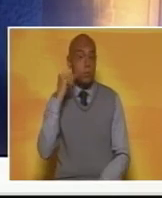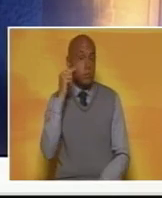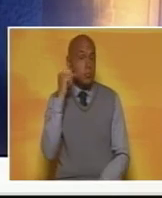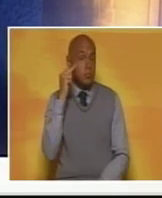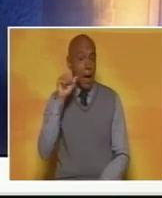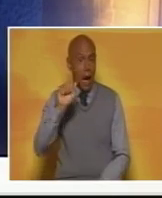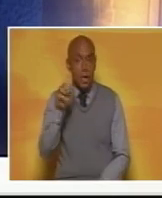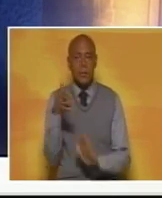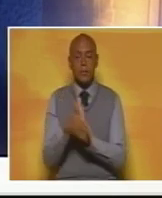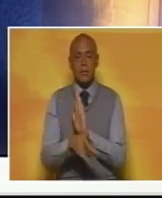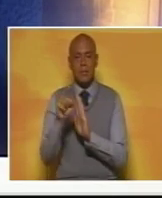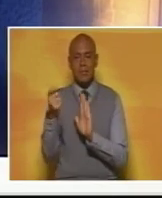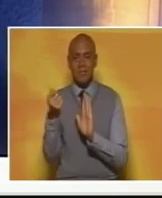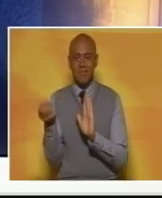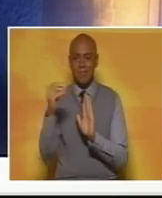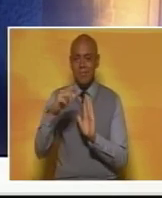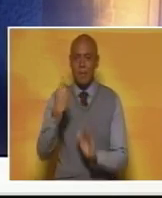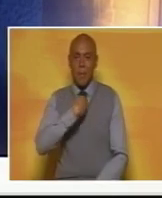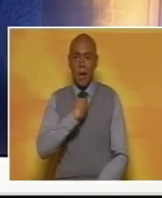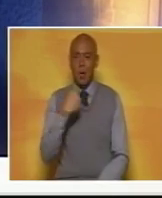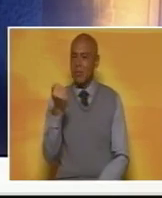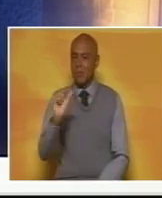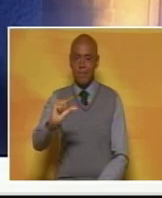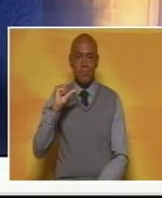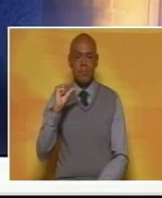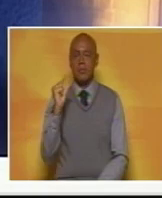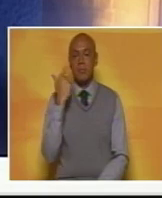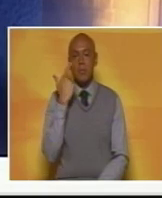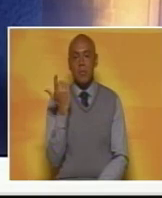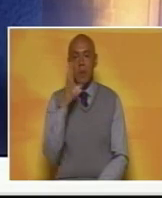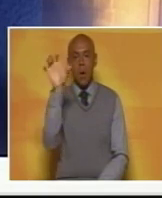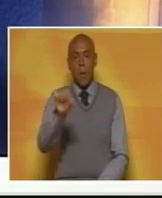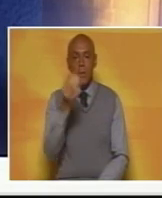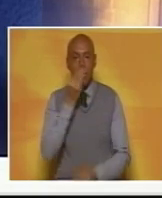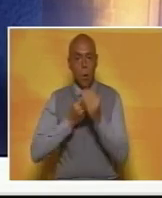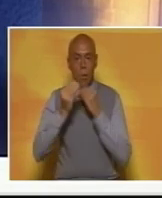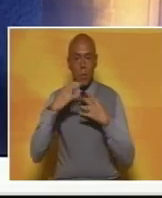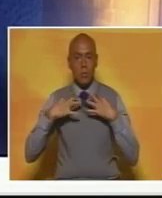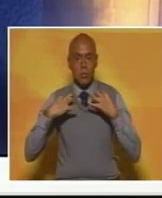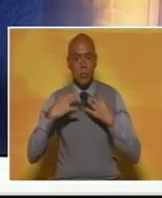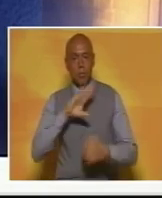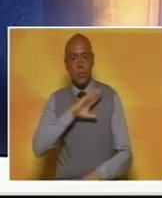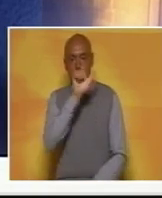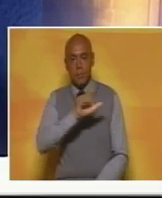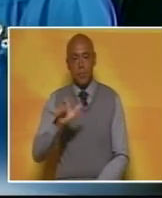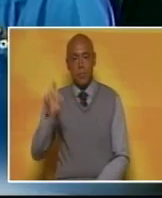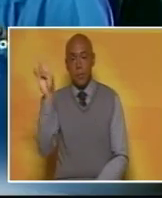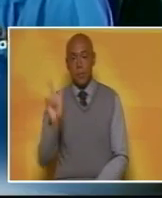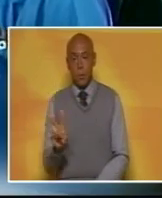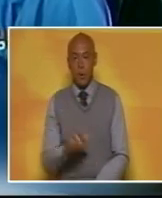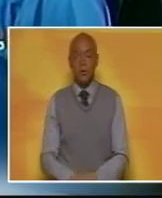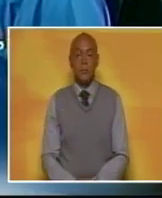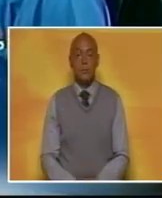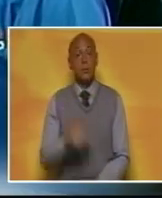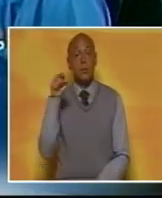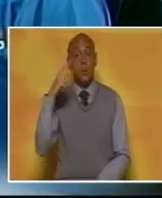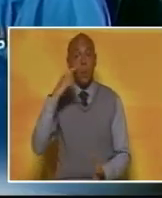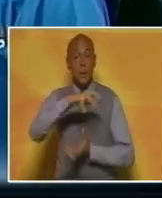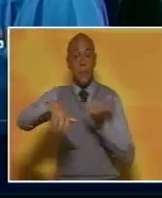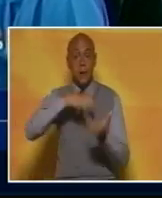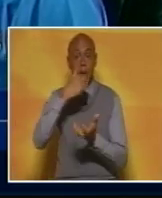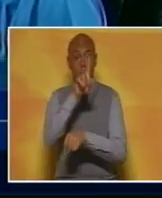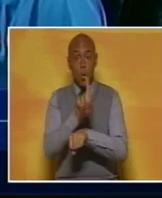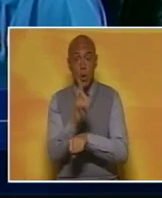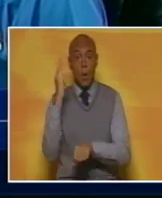el salario mínimo actual es insuficiente para cubrir las necesidades básicas de los venezolanos. Eso no es un problema que afecta solo al